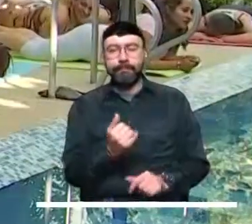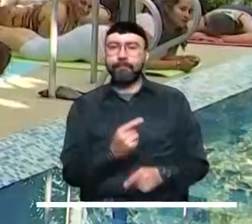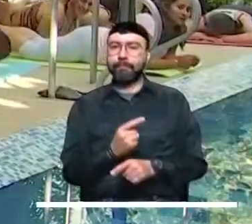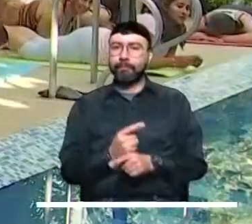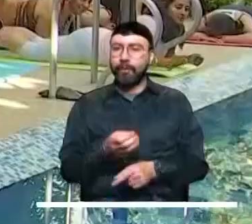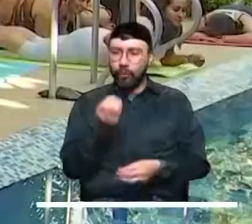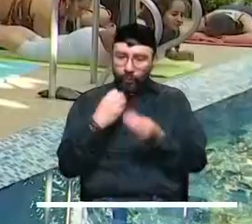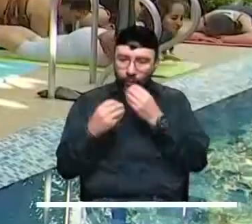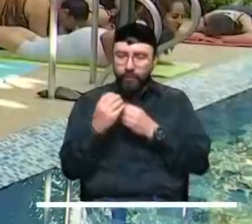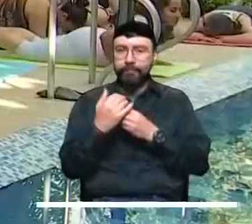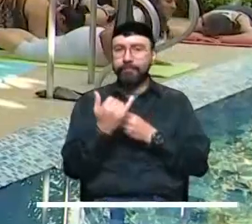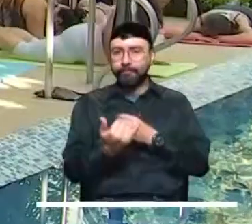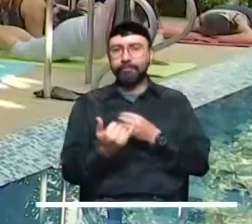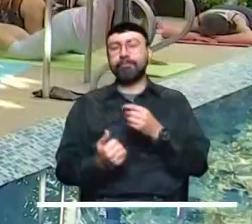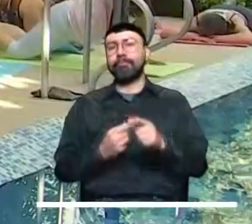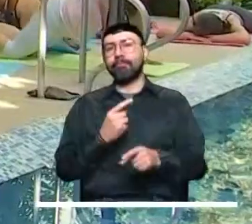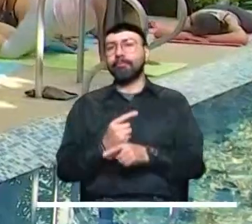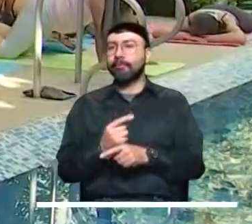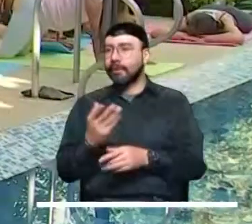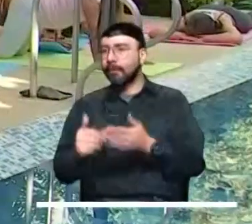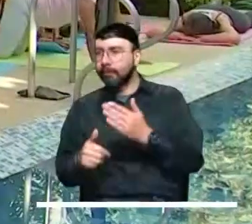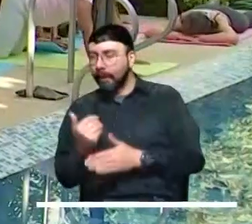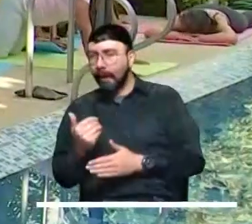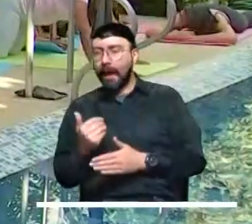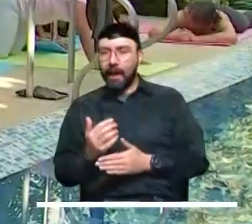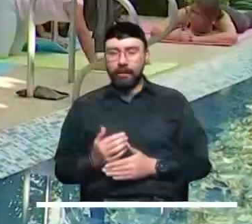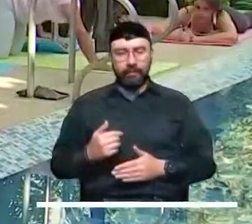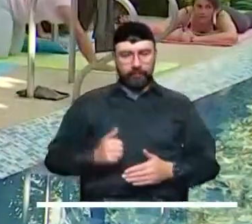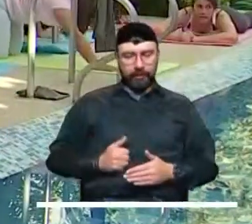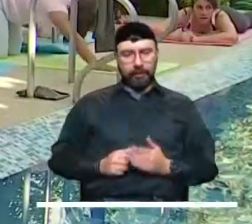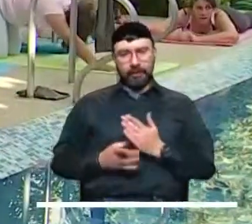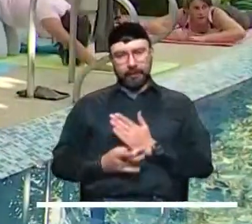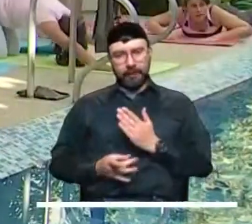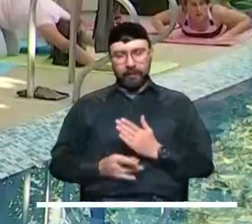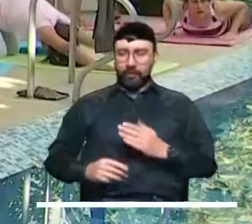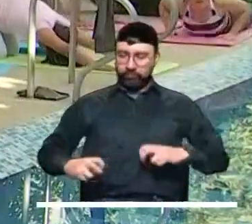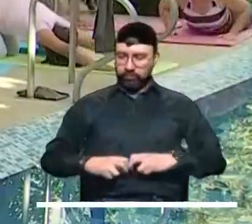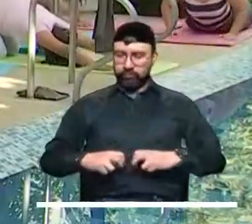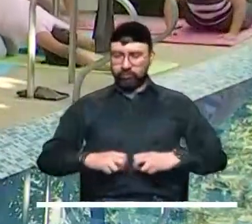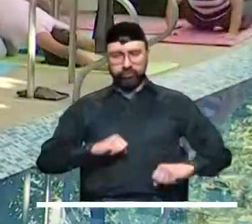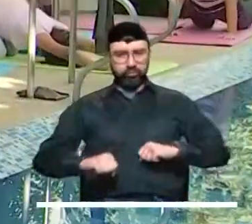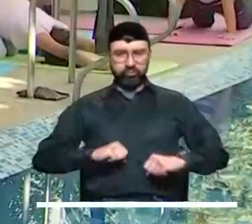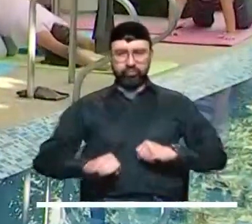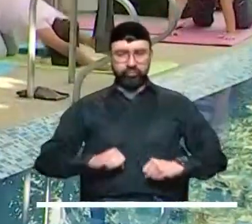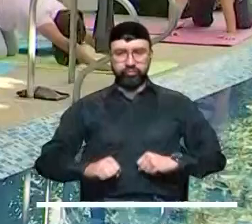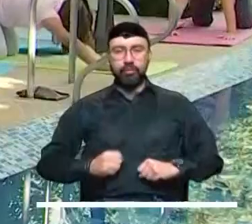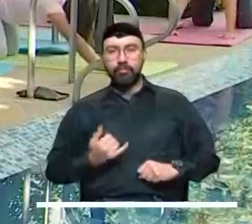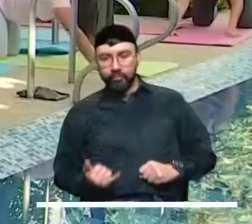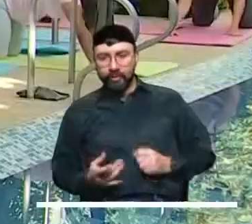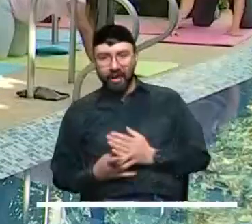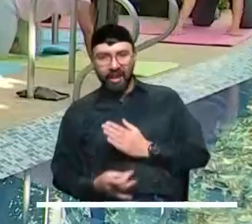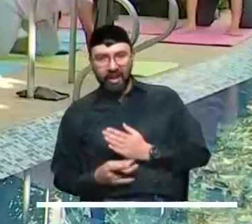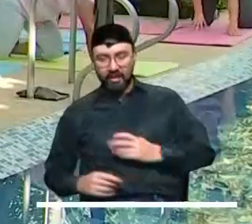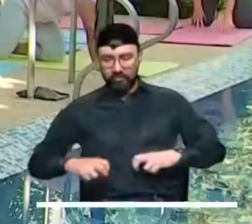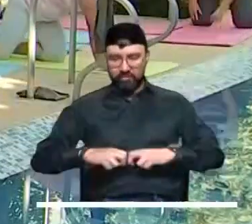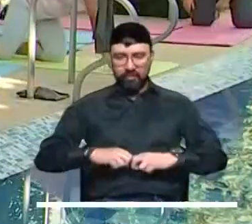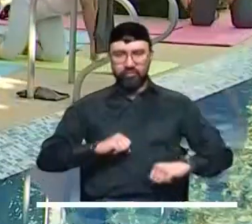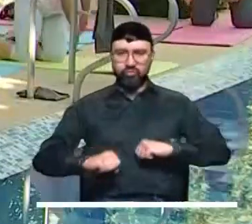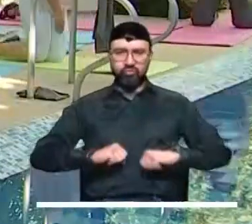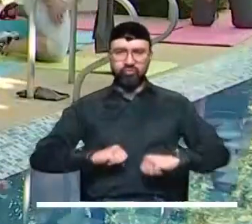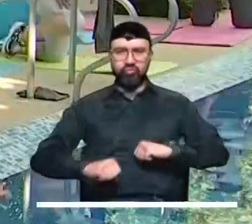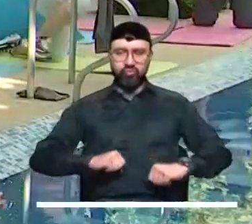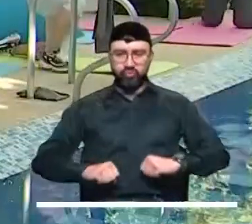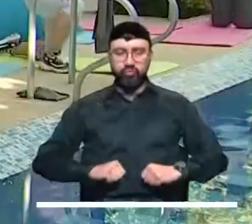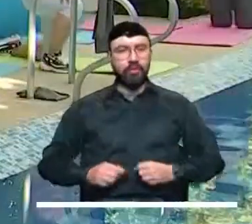y dismetabolismo y empieza a utilizarlos como fuente de energía. Al utilizar como fuente de energía, la grasa